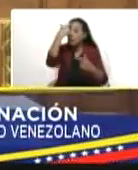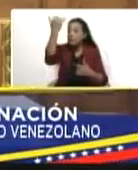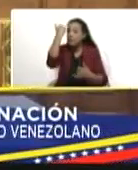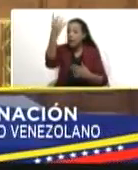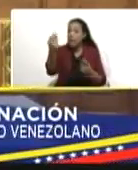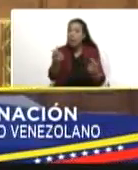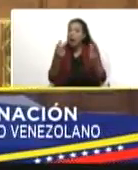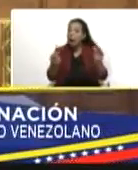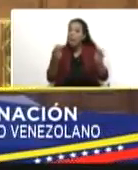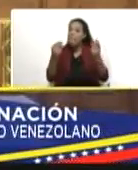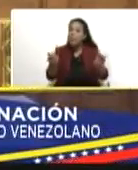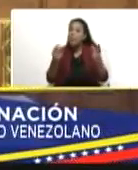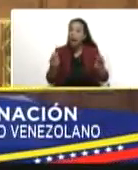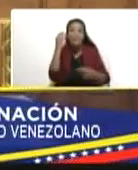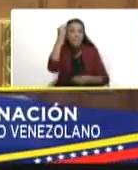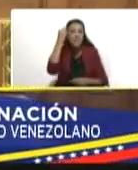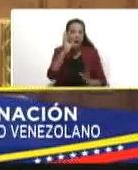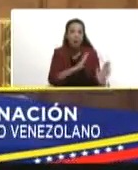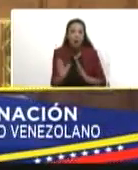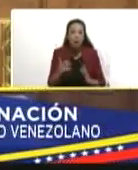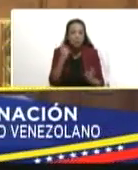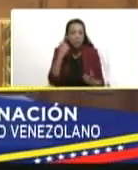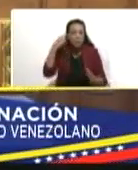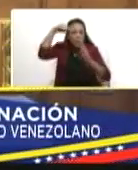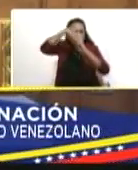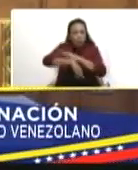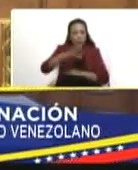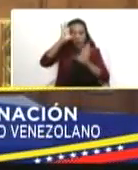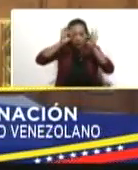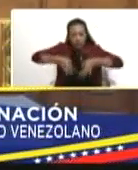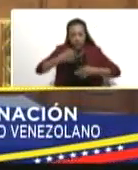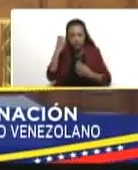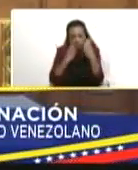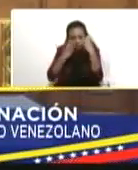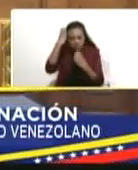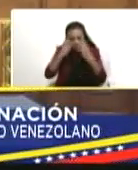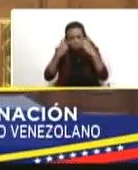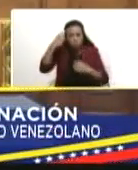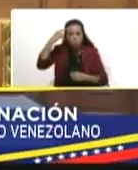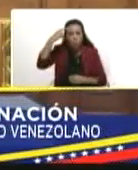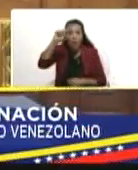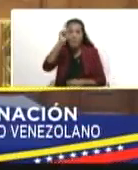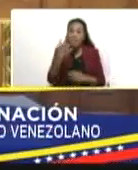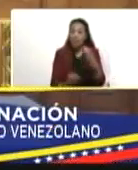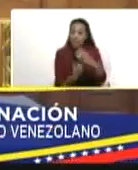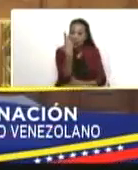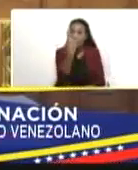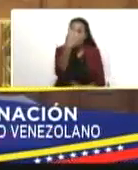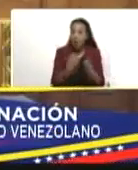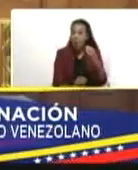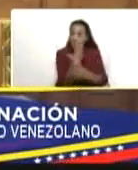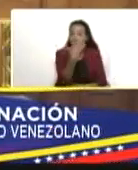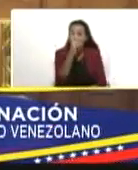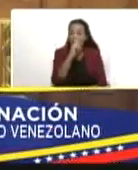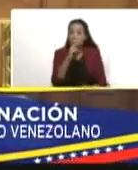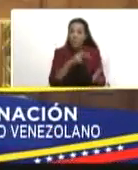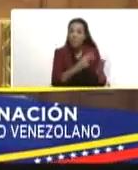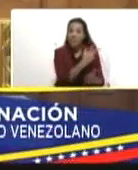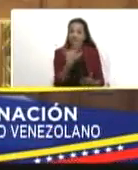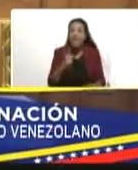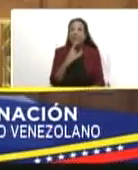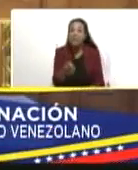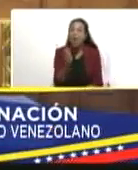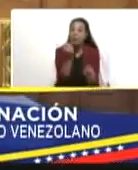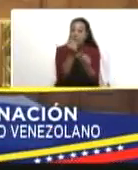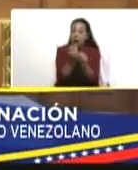Audaz lo pensamos y lo pensé muy bien y el primero de mayo le dije a los trabajadores